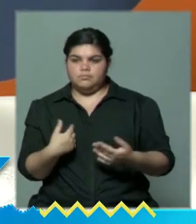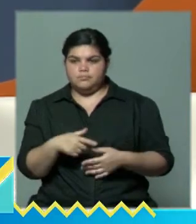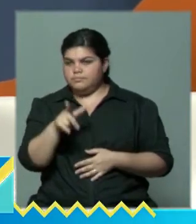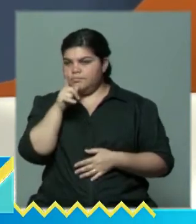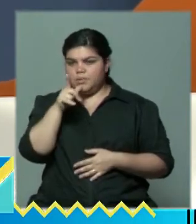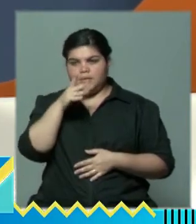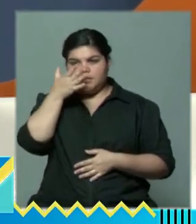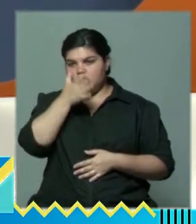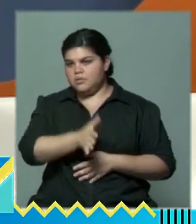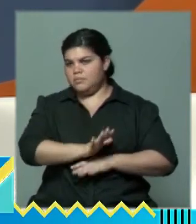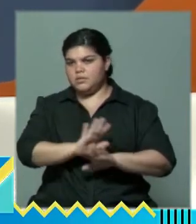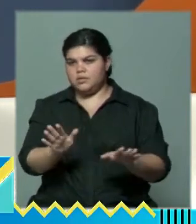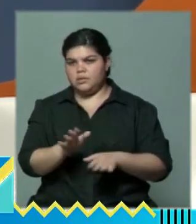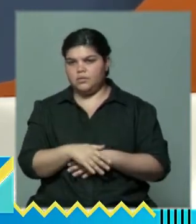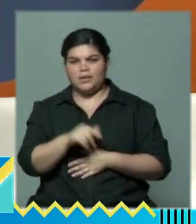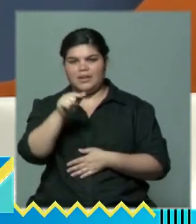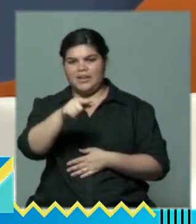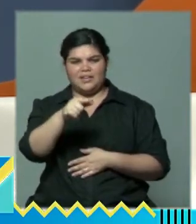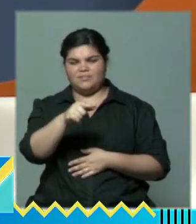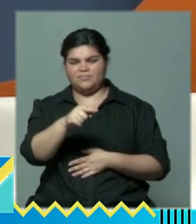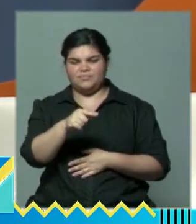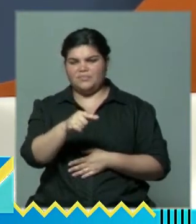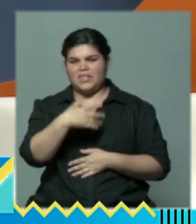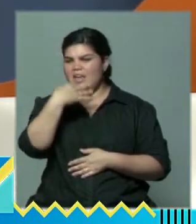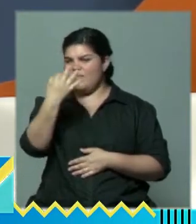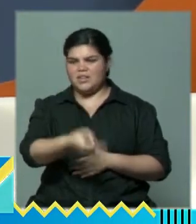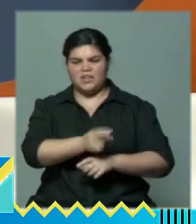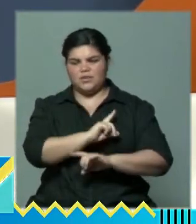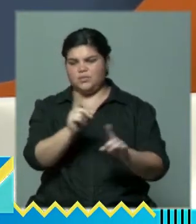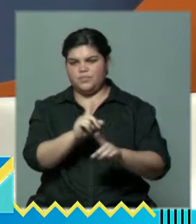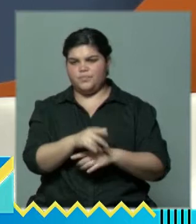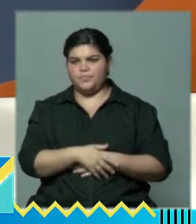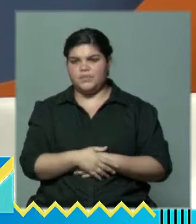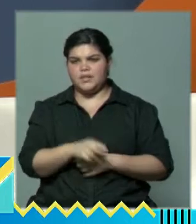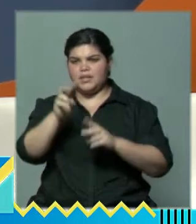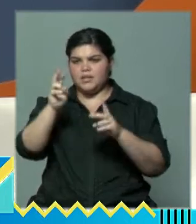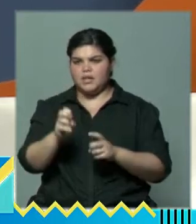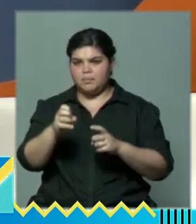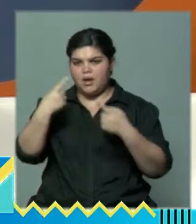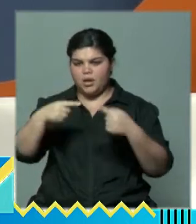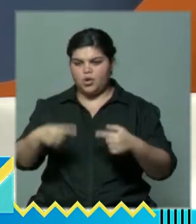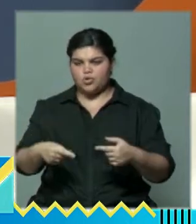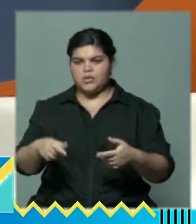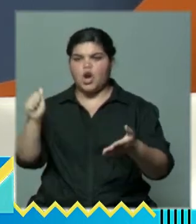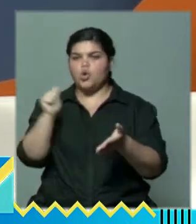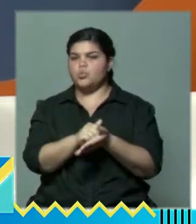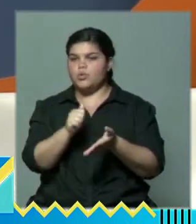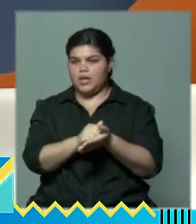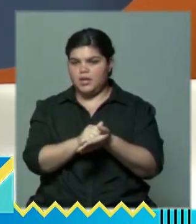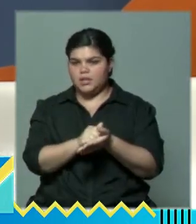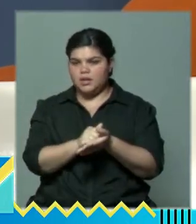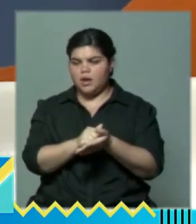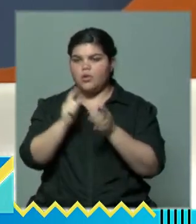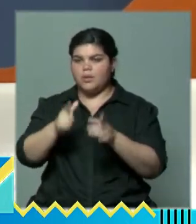nada, muy lejos de la realidad lo que plantea él, digamos. Si regular el tema de los elementos contundentes o una réplica de